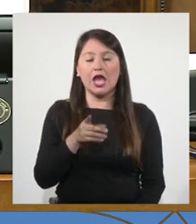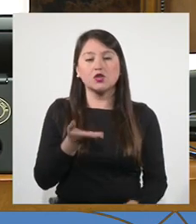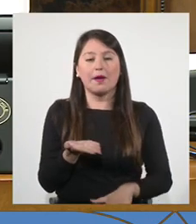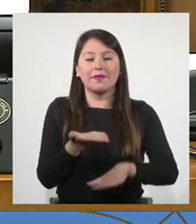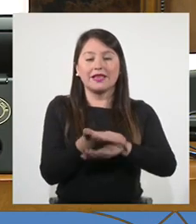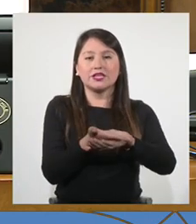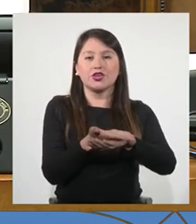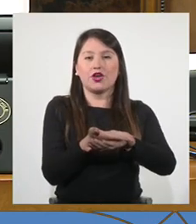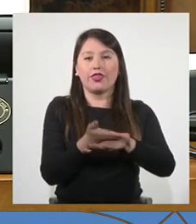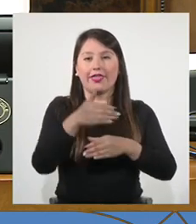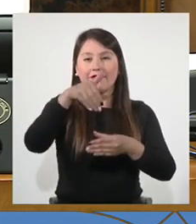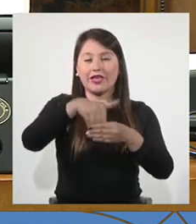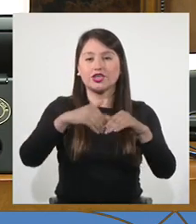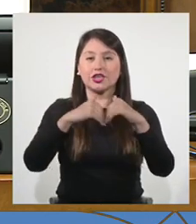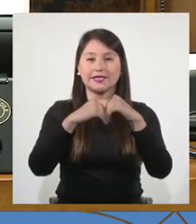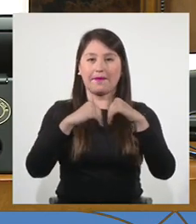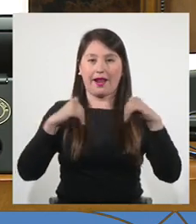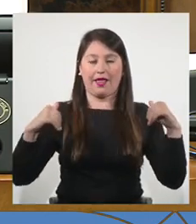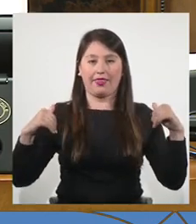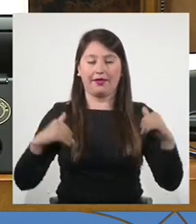de votación separada.